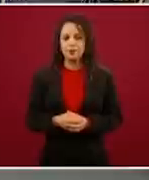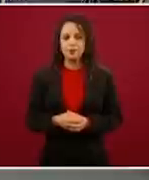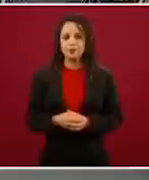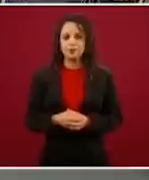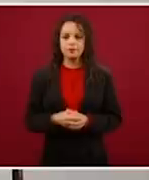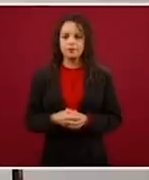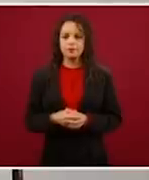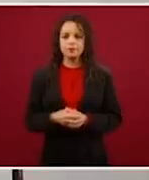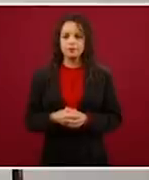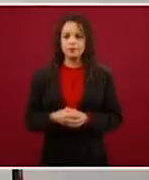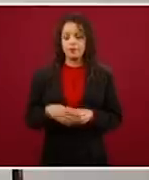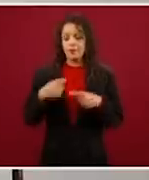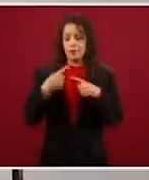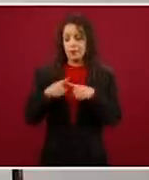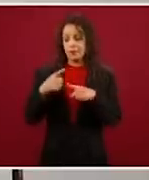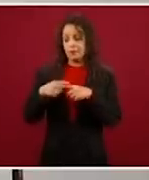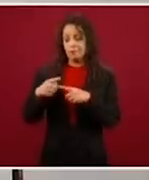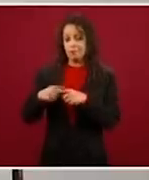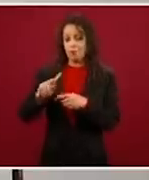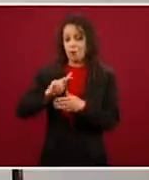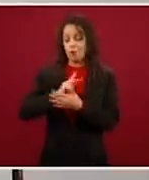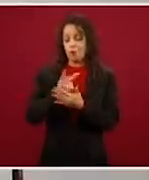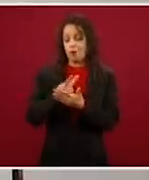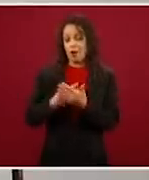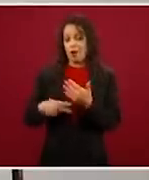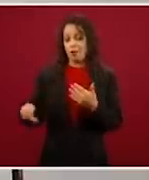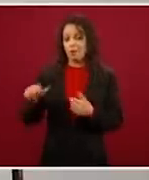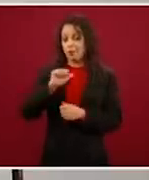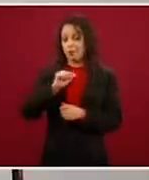los programas de bienestar